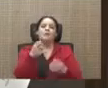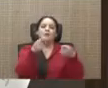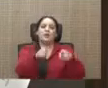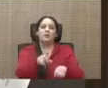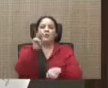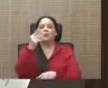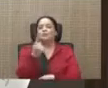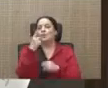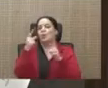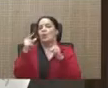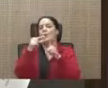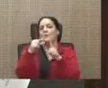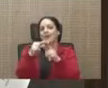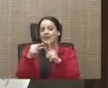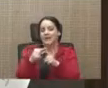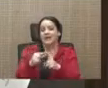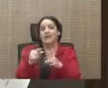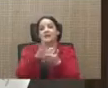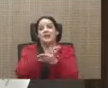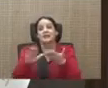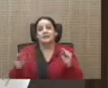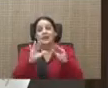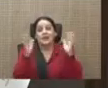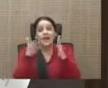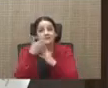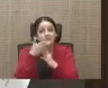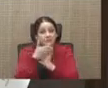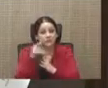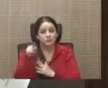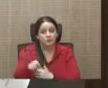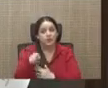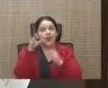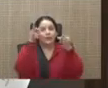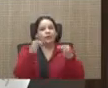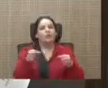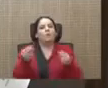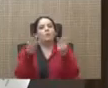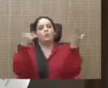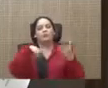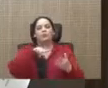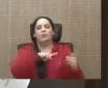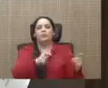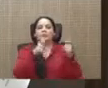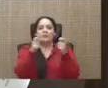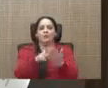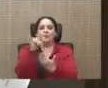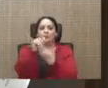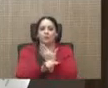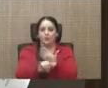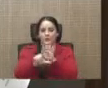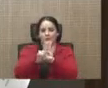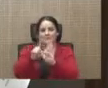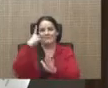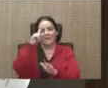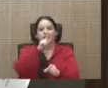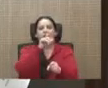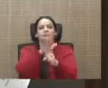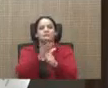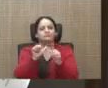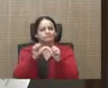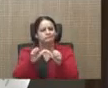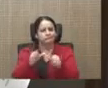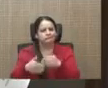en el acceso a la información pública es decisiva para nosotros, al punto que hemos presentado un proyecto de ley para garantizarla y lo estamos